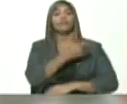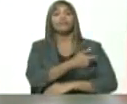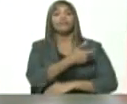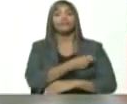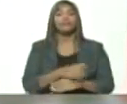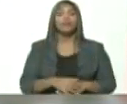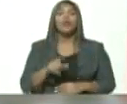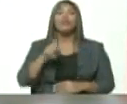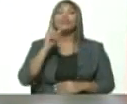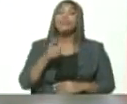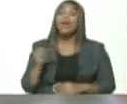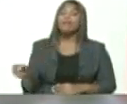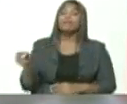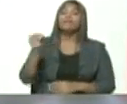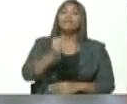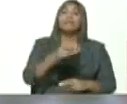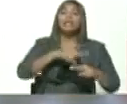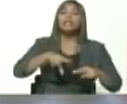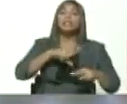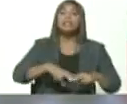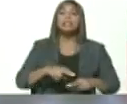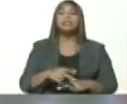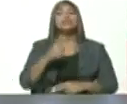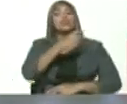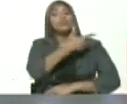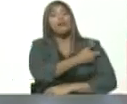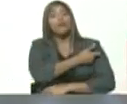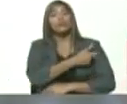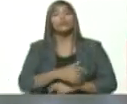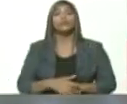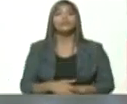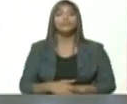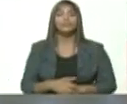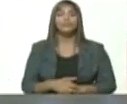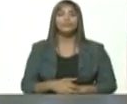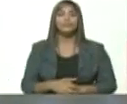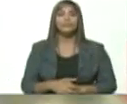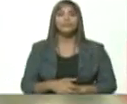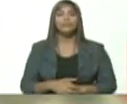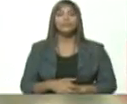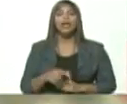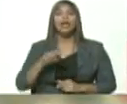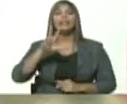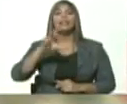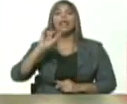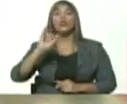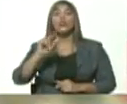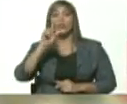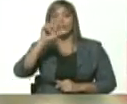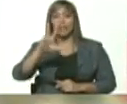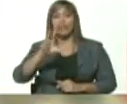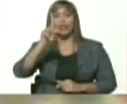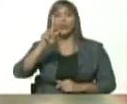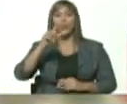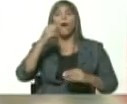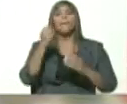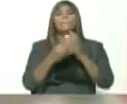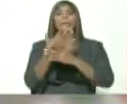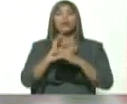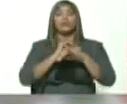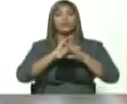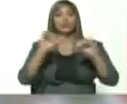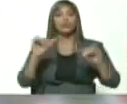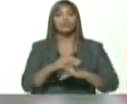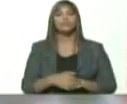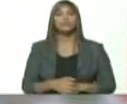usted sin llevar a su niño, a su niña a vacunar. Estará hasta el 31 de mayo en Venezuela. La jornada